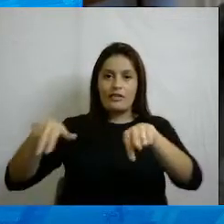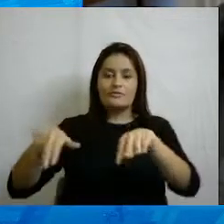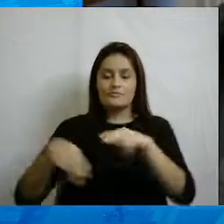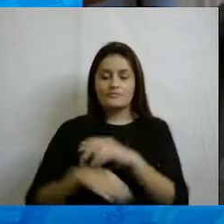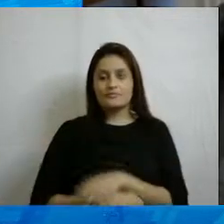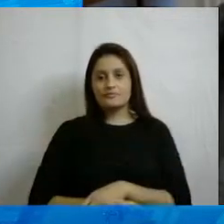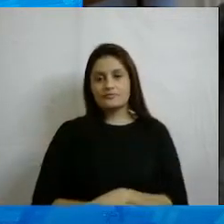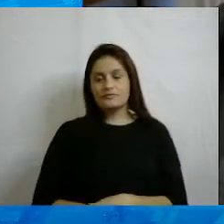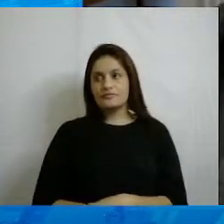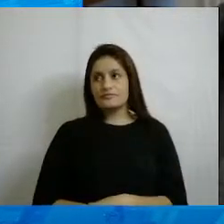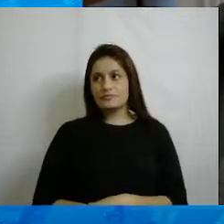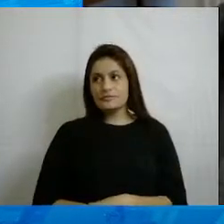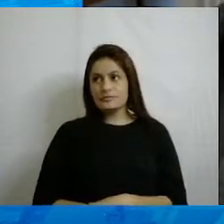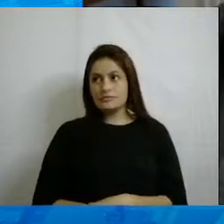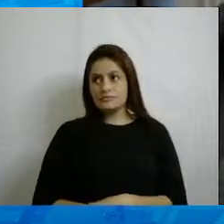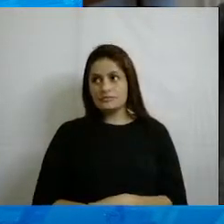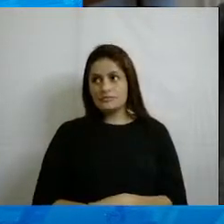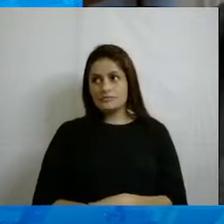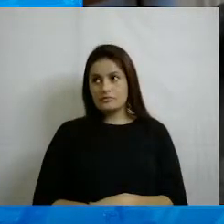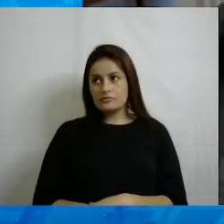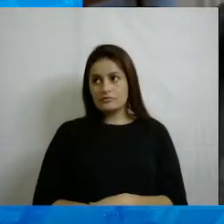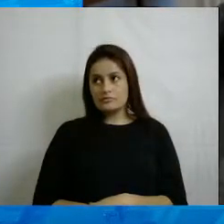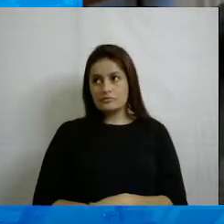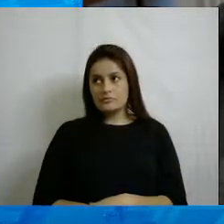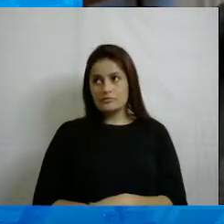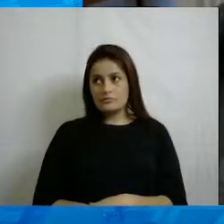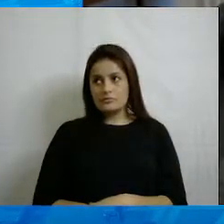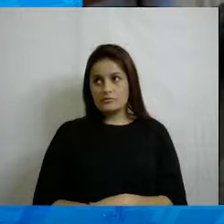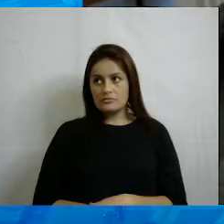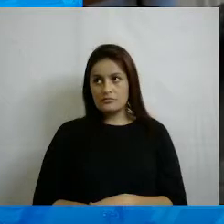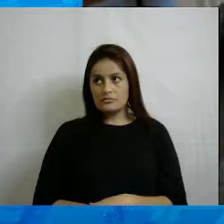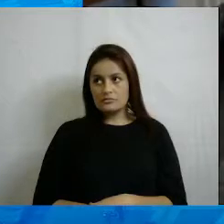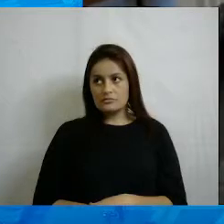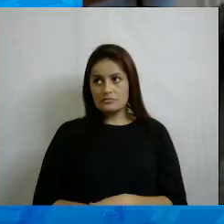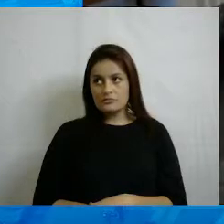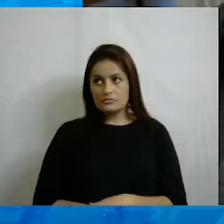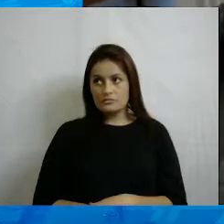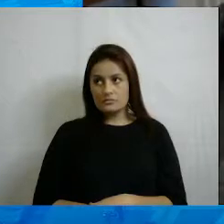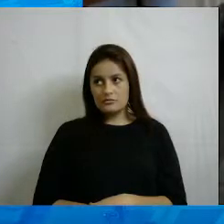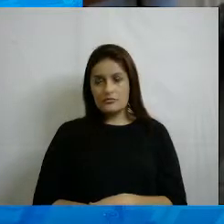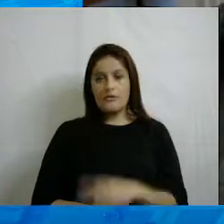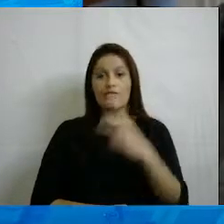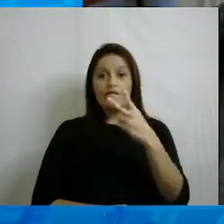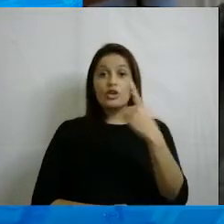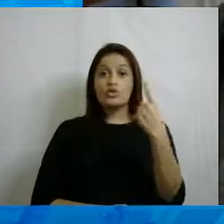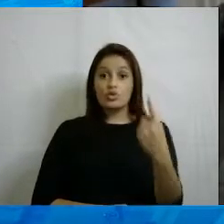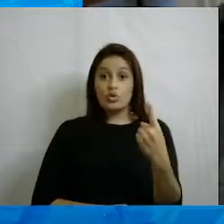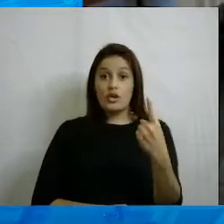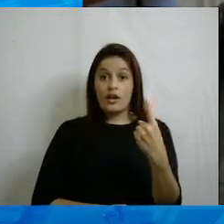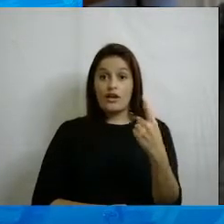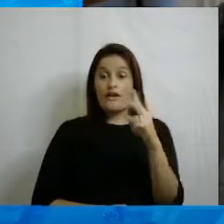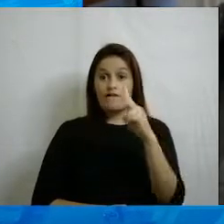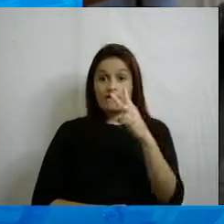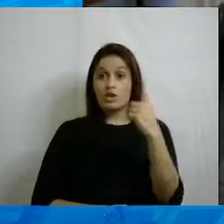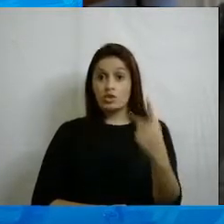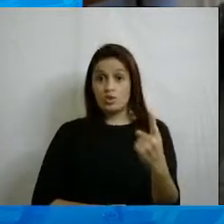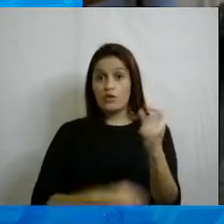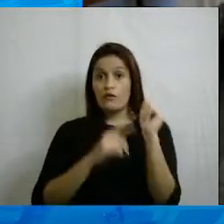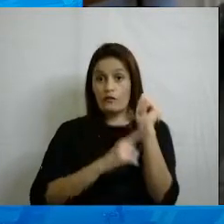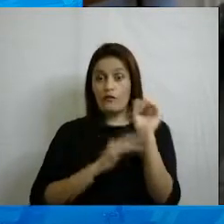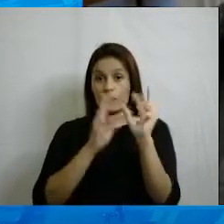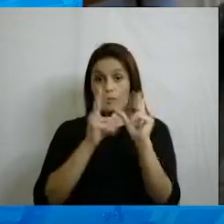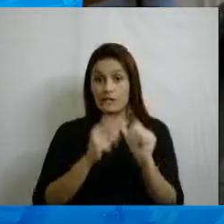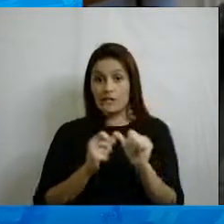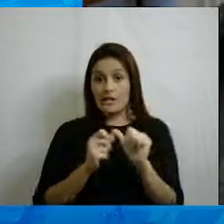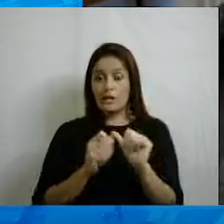es que en un pasaje tenemos 20 y tantas familias, 21 en físico, pero